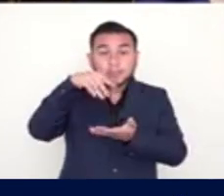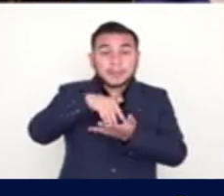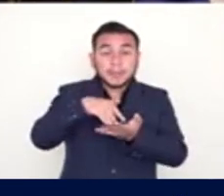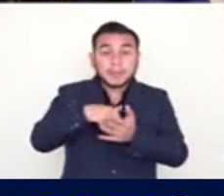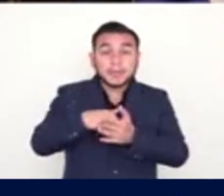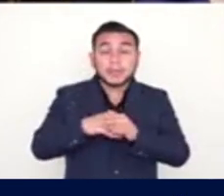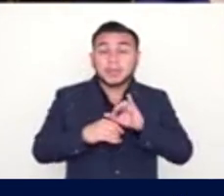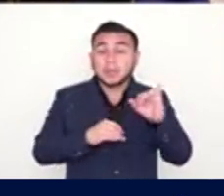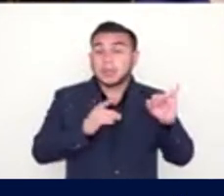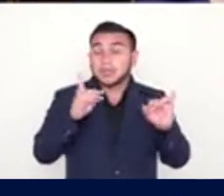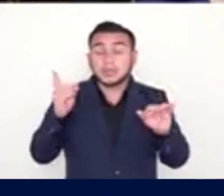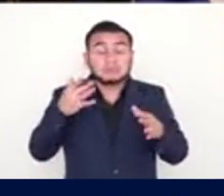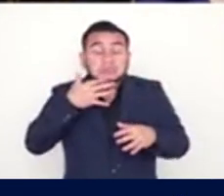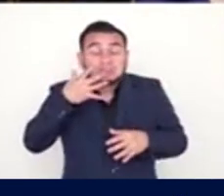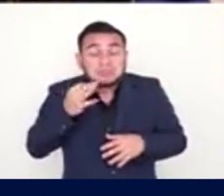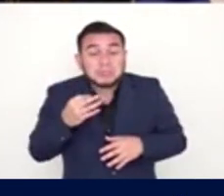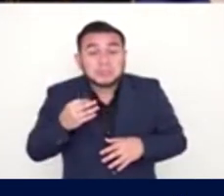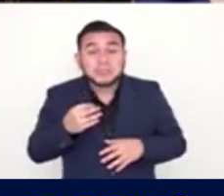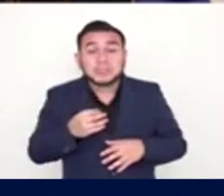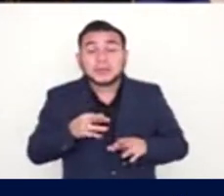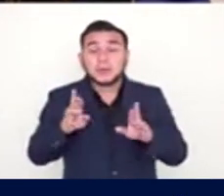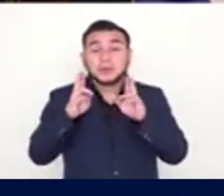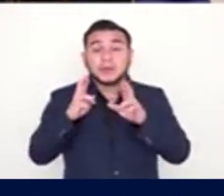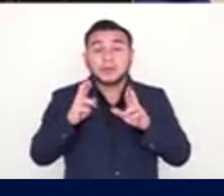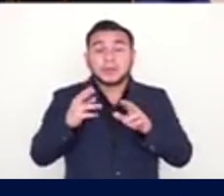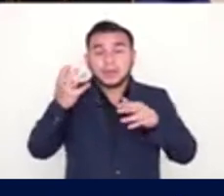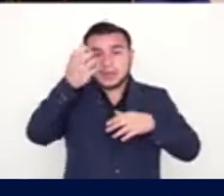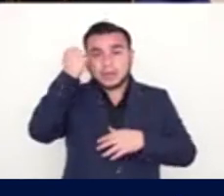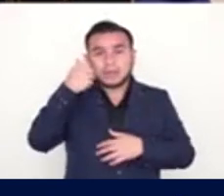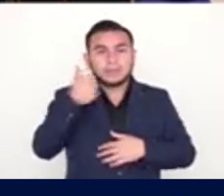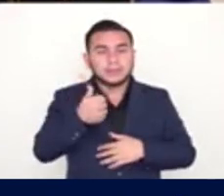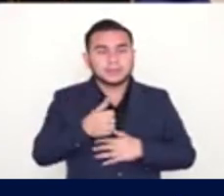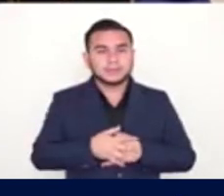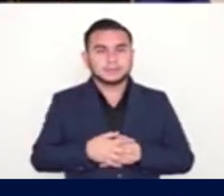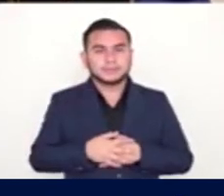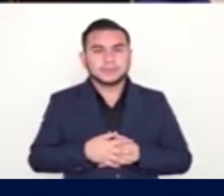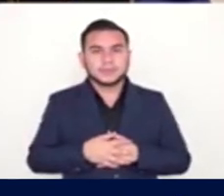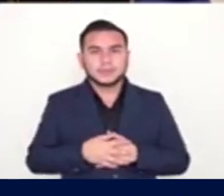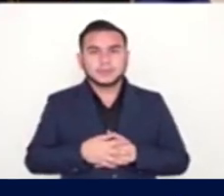lados, y pues al final gana uno de los lados, ojalá que gane el bueno.